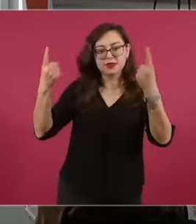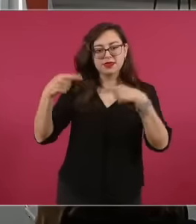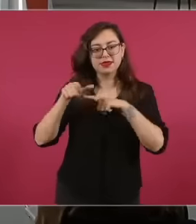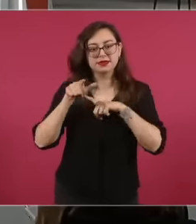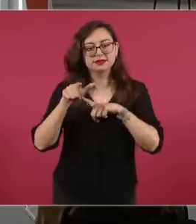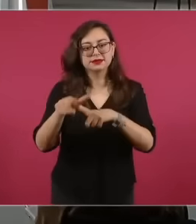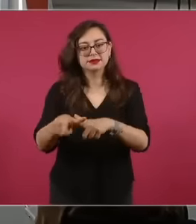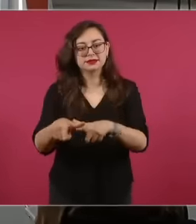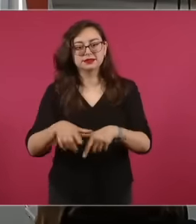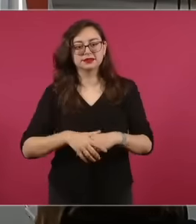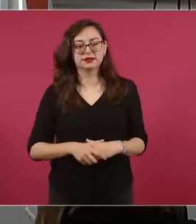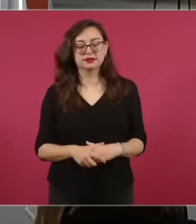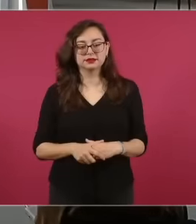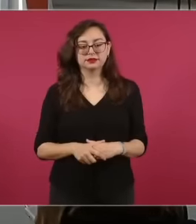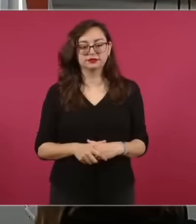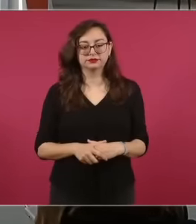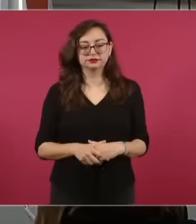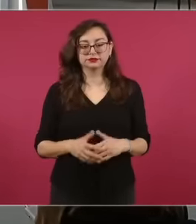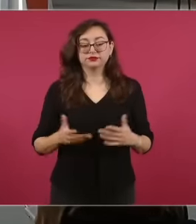Entonces,